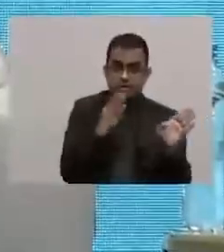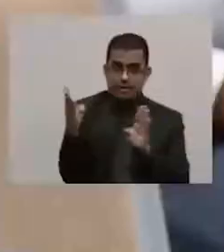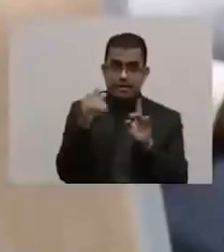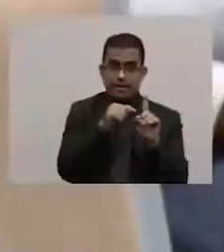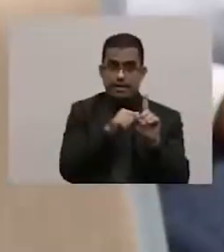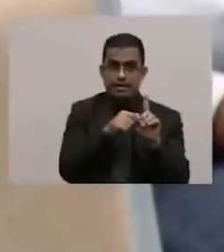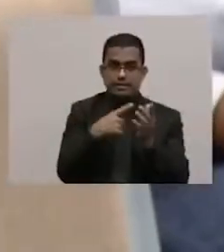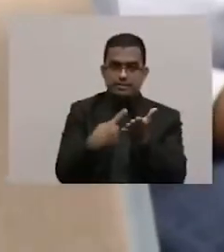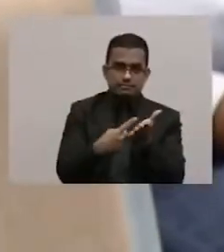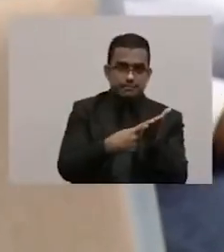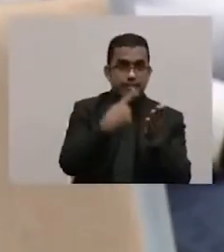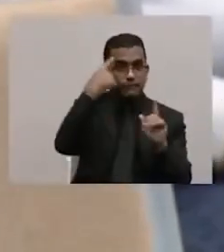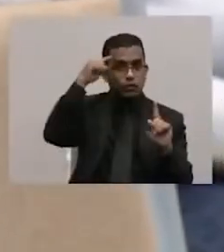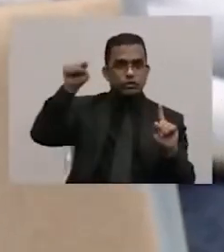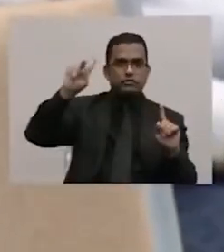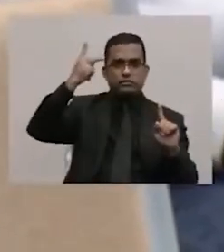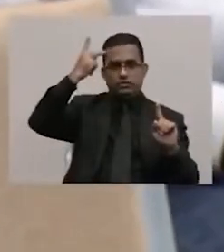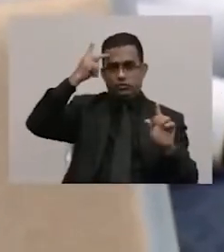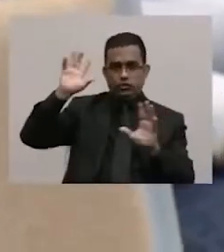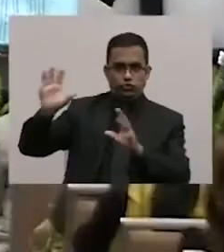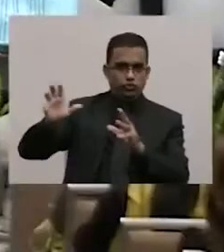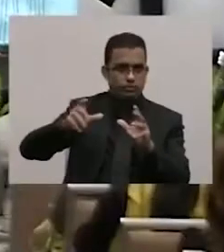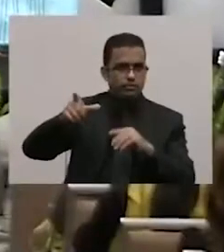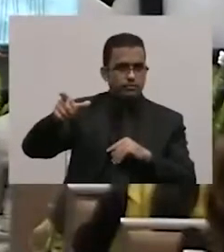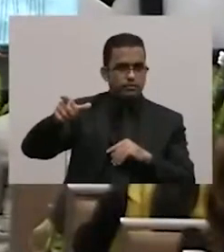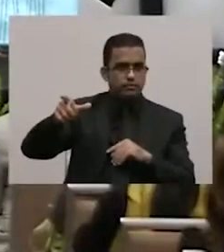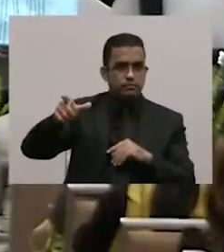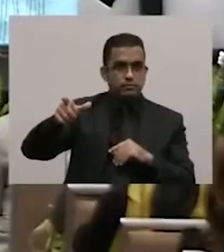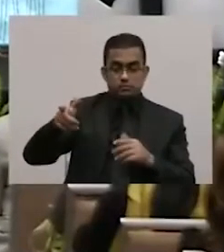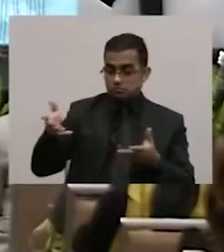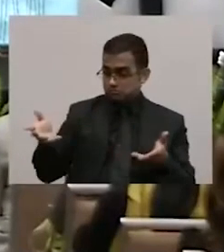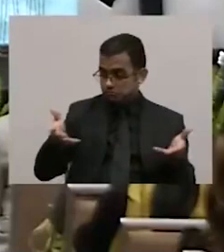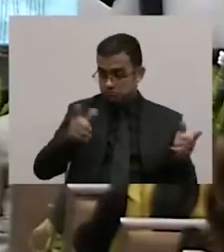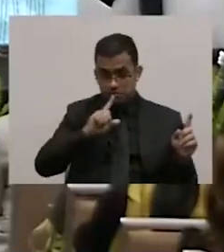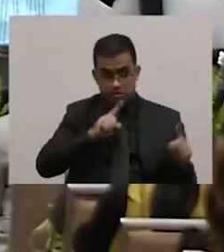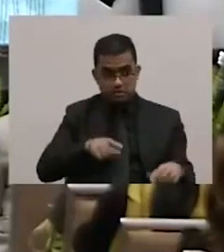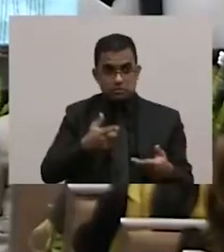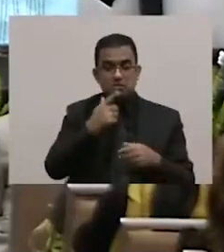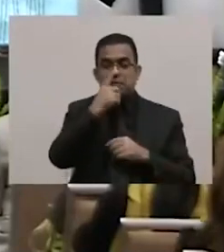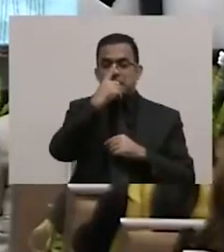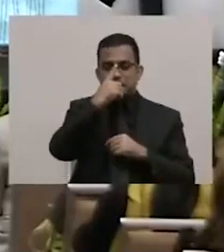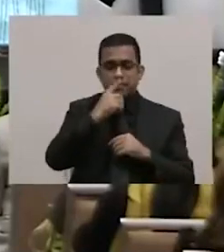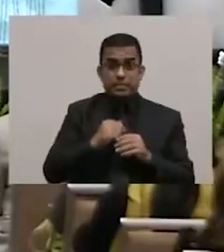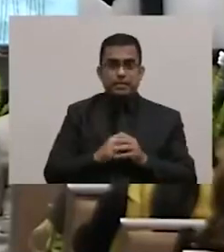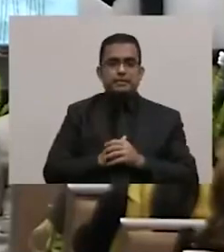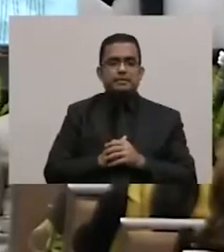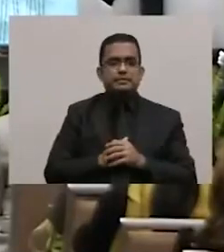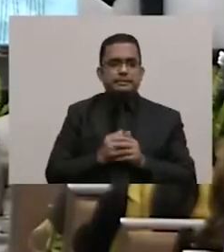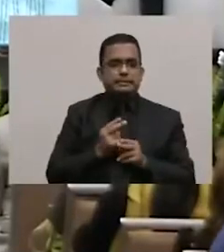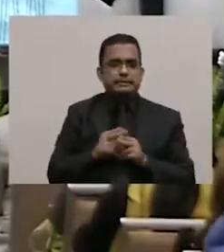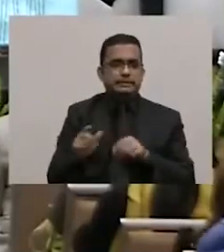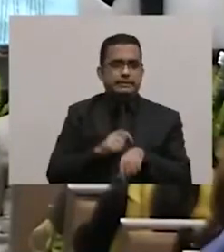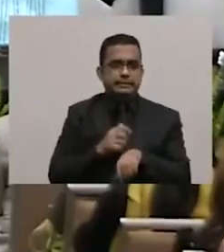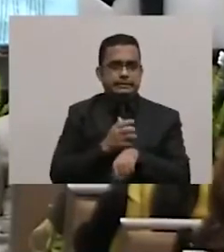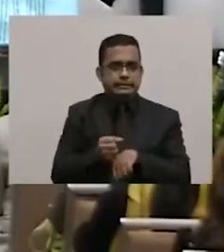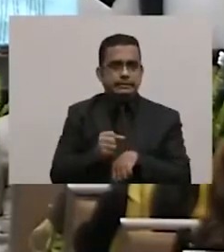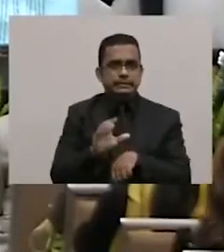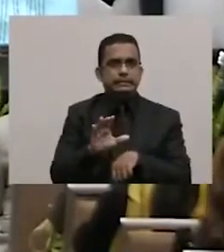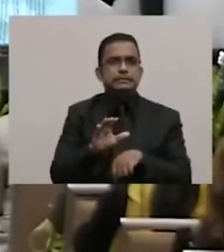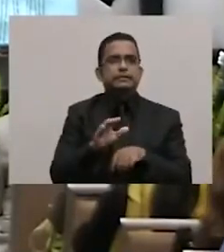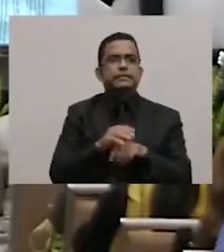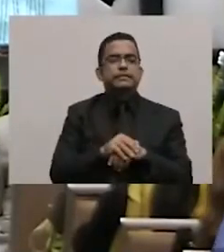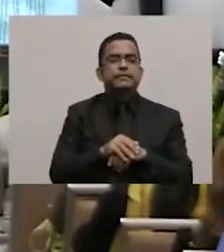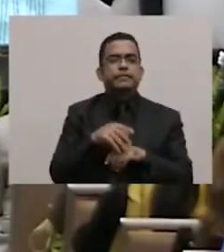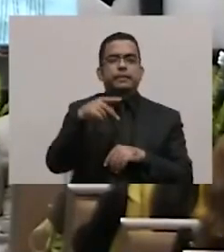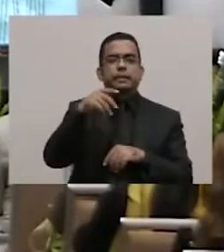este debate para los actores políticos. No sé cuál quiera responder. Bueno, rápido, porque ya